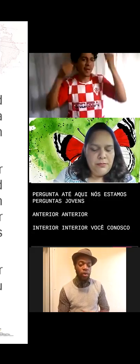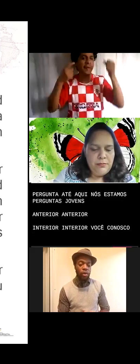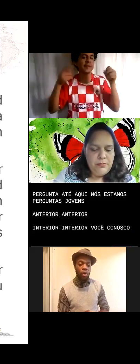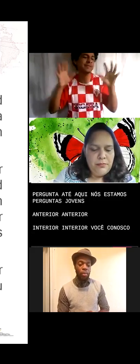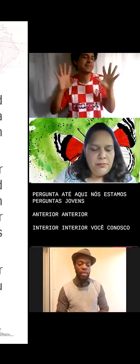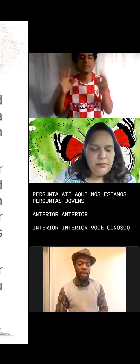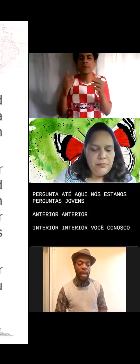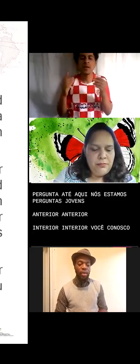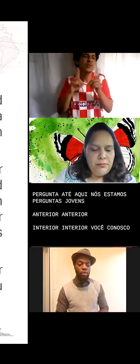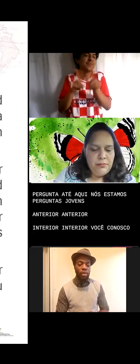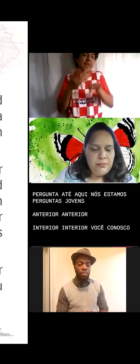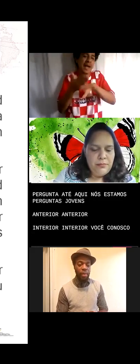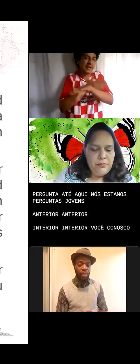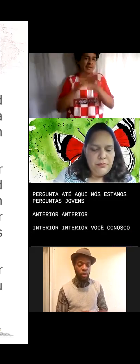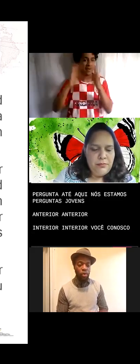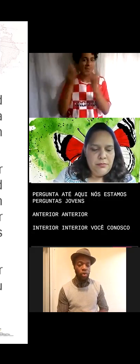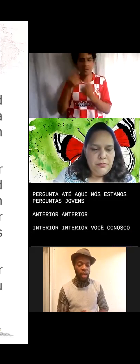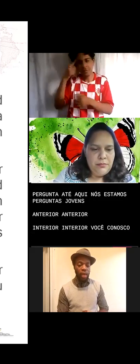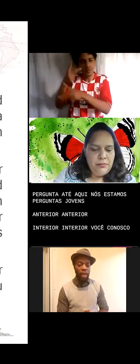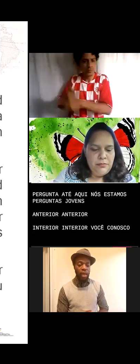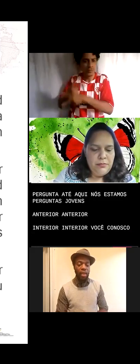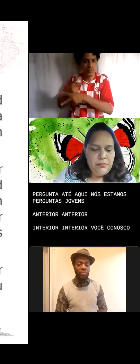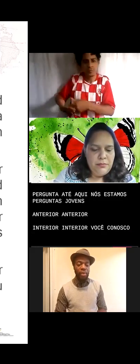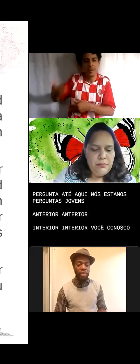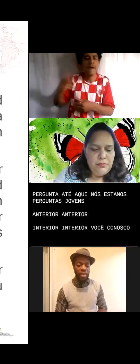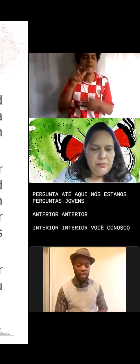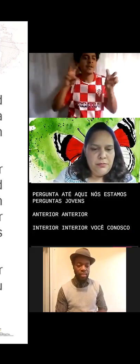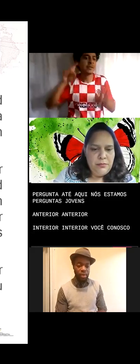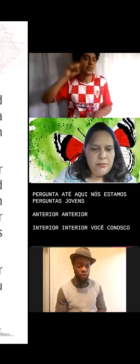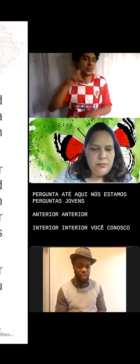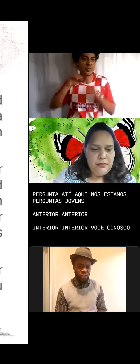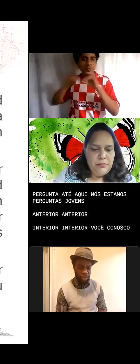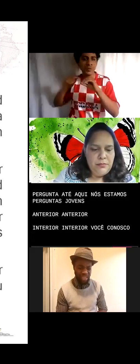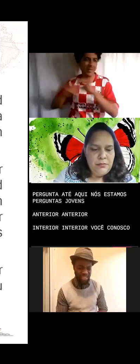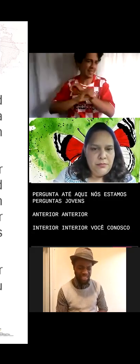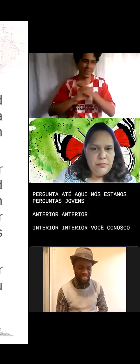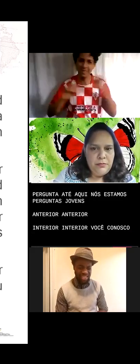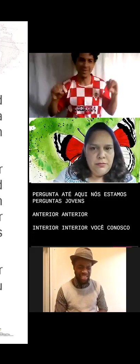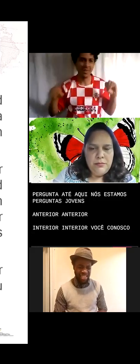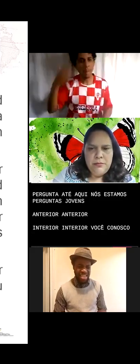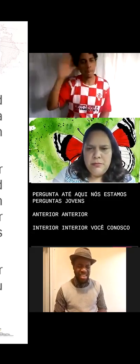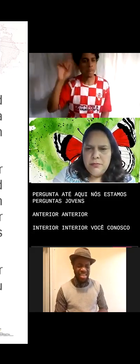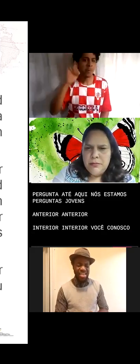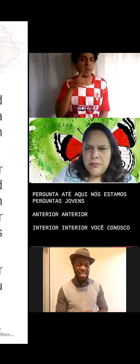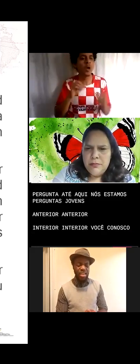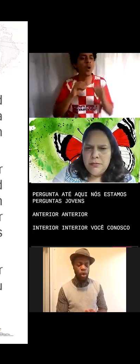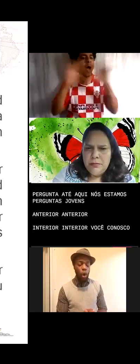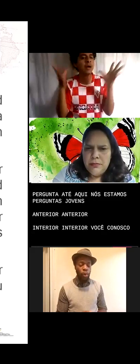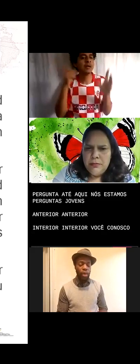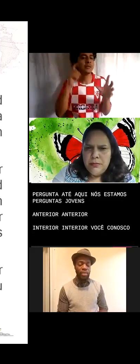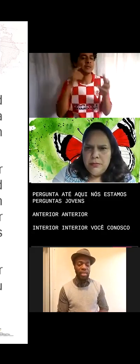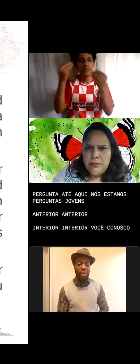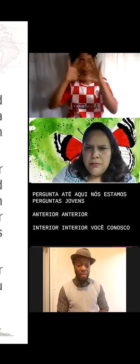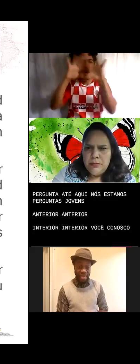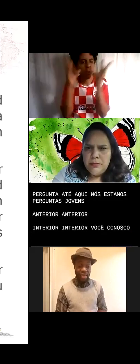Quiero comentar algo respecto a las personas sordas y